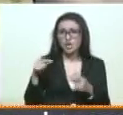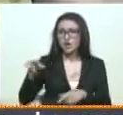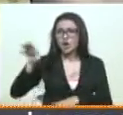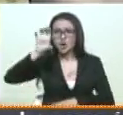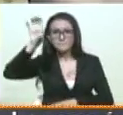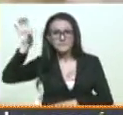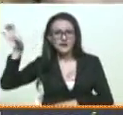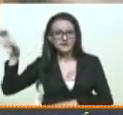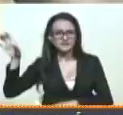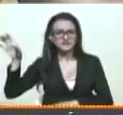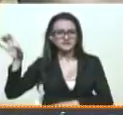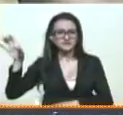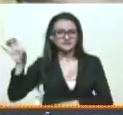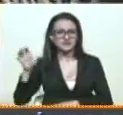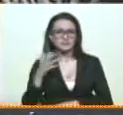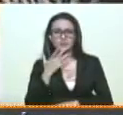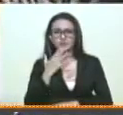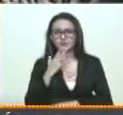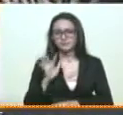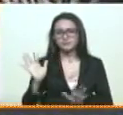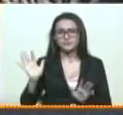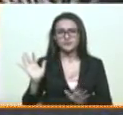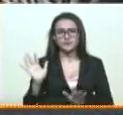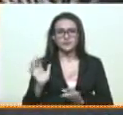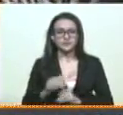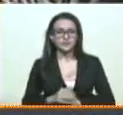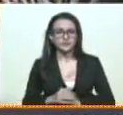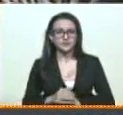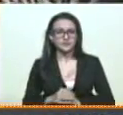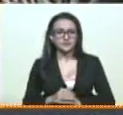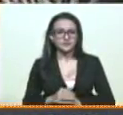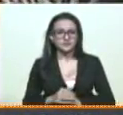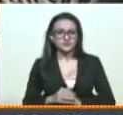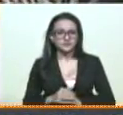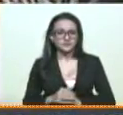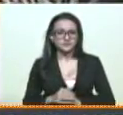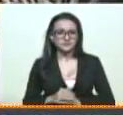países, como en los medios de comunicación